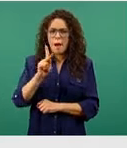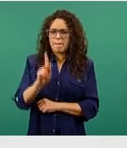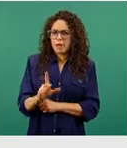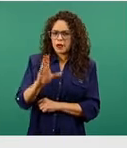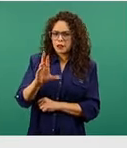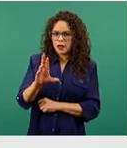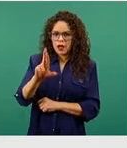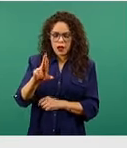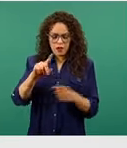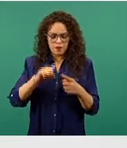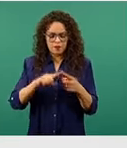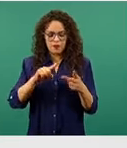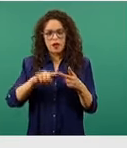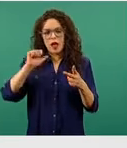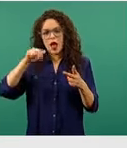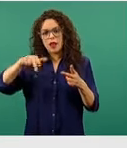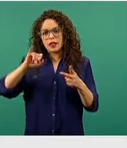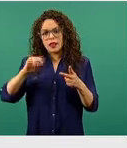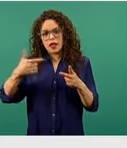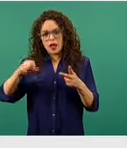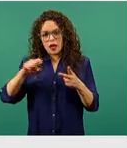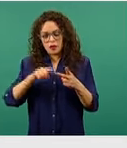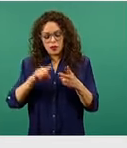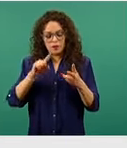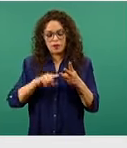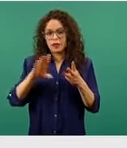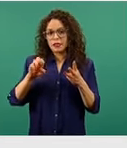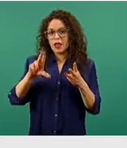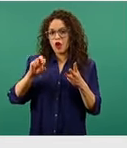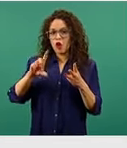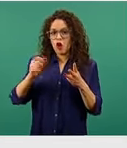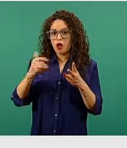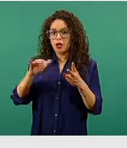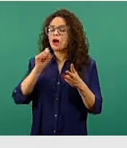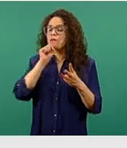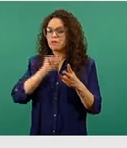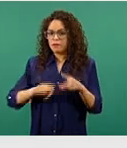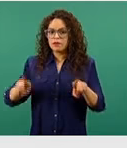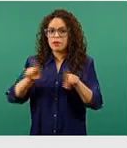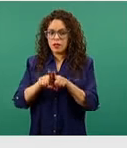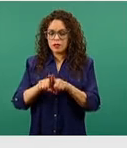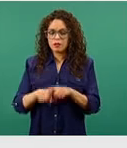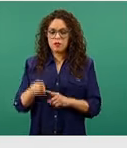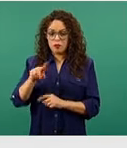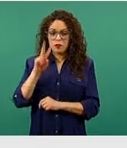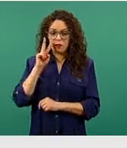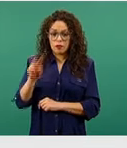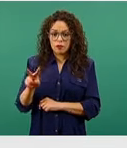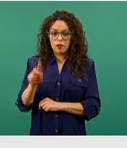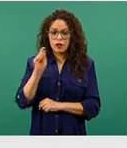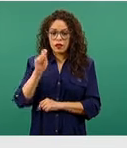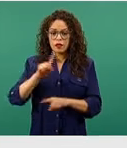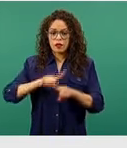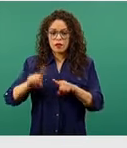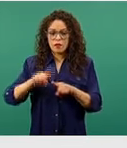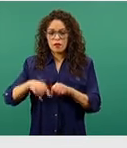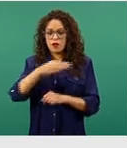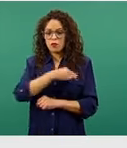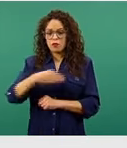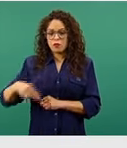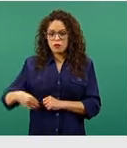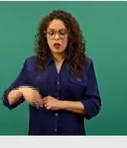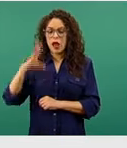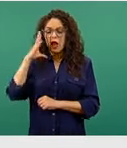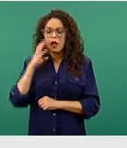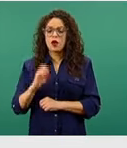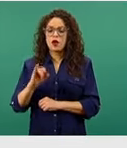la de antígenos y pruebas serológicas también. Y particularmente el corredor industrial, como ustedes pueden ver, los municipios de León, de Irapuato,